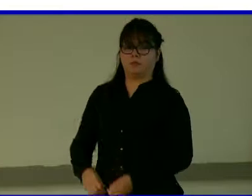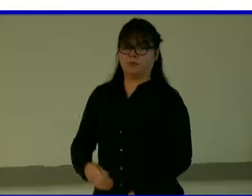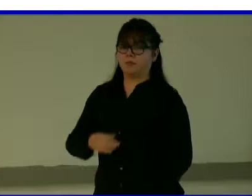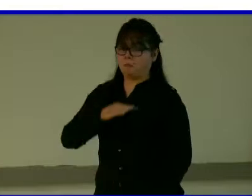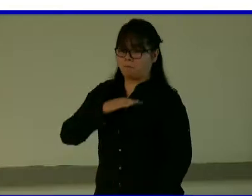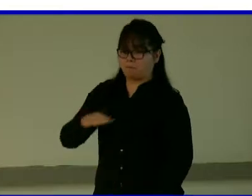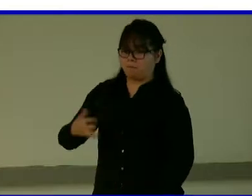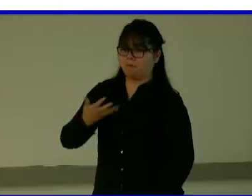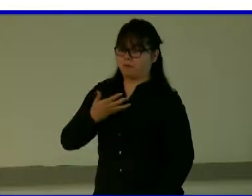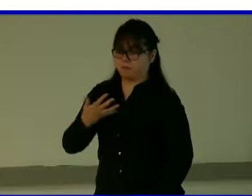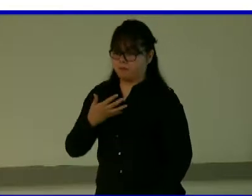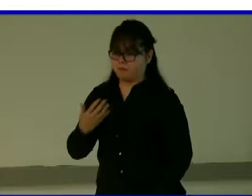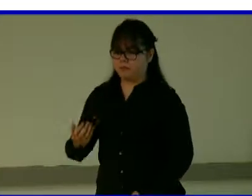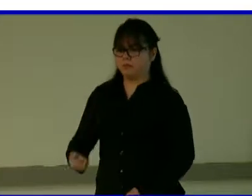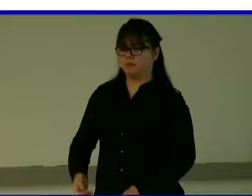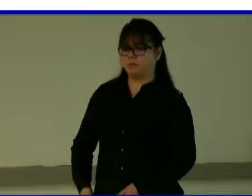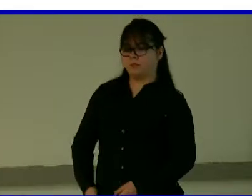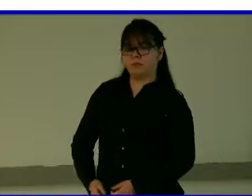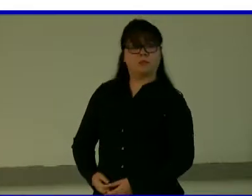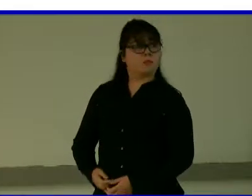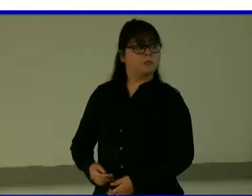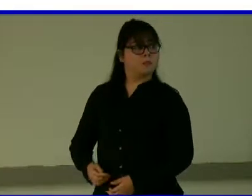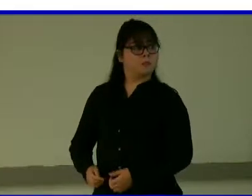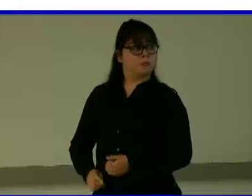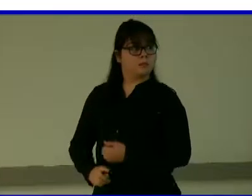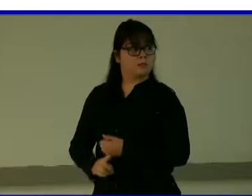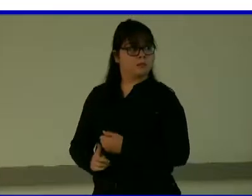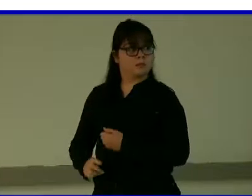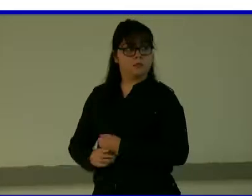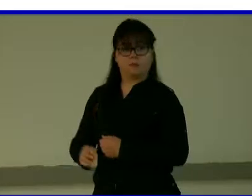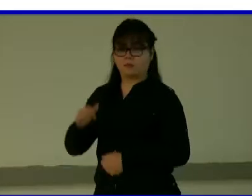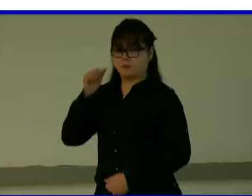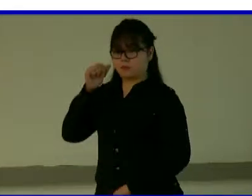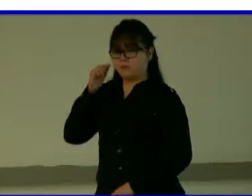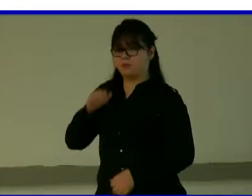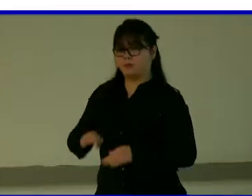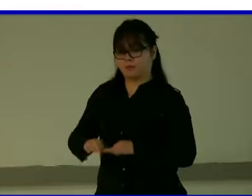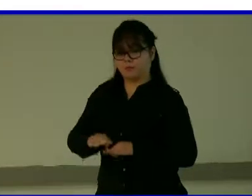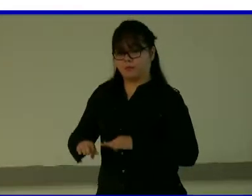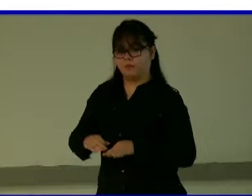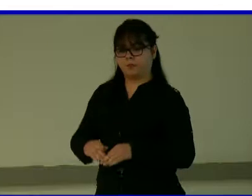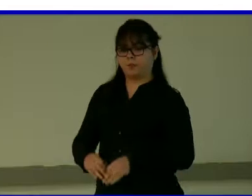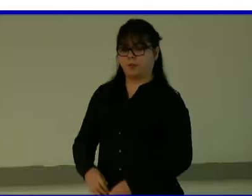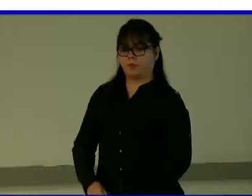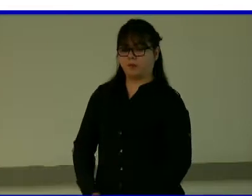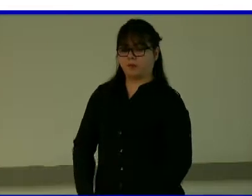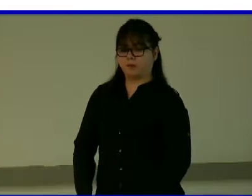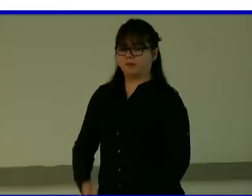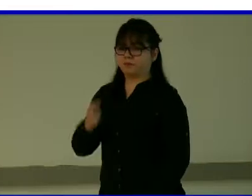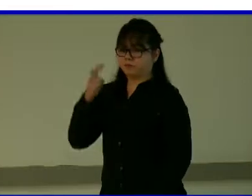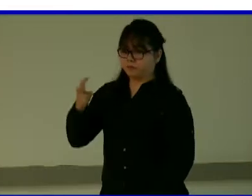si este problema no se trata adecuadamente, puede tener indicios severos,